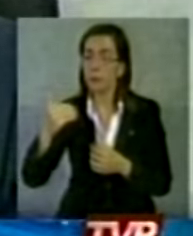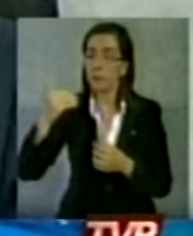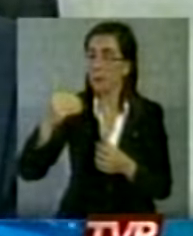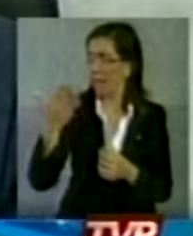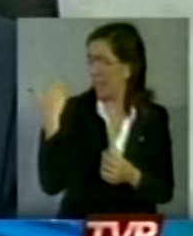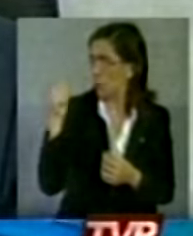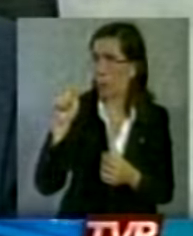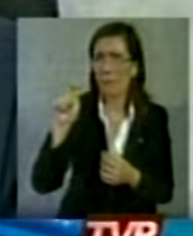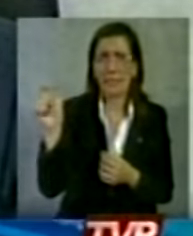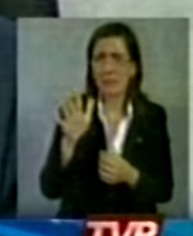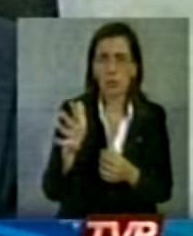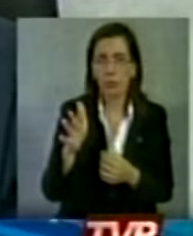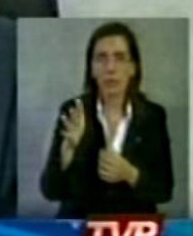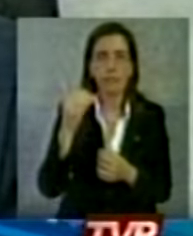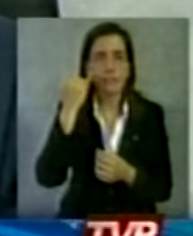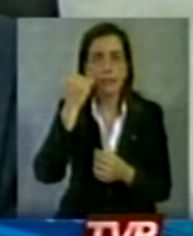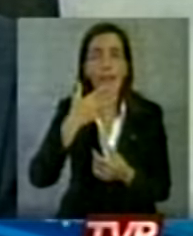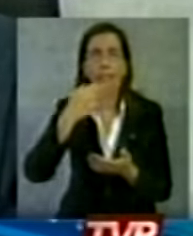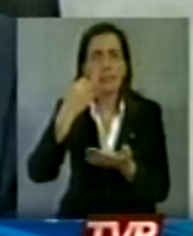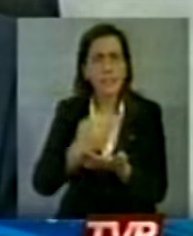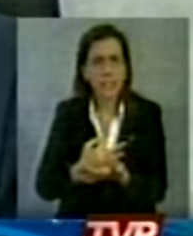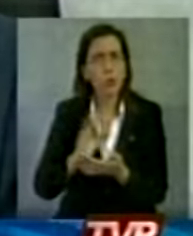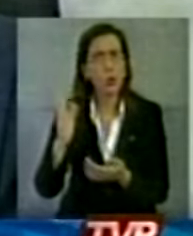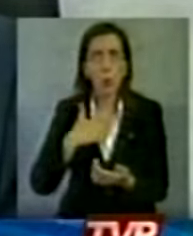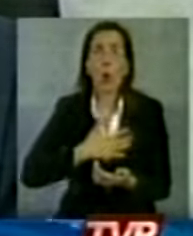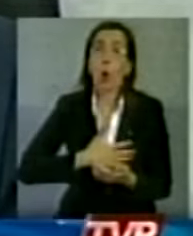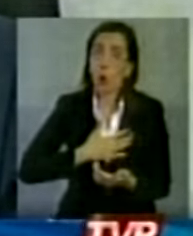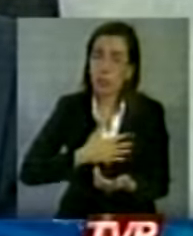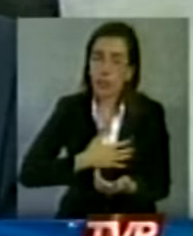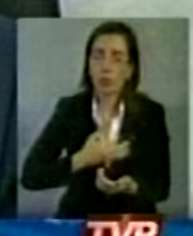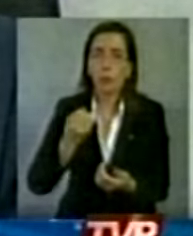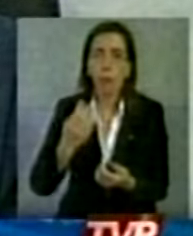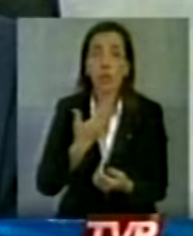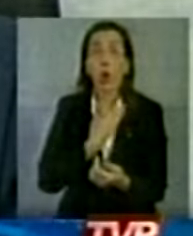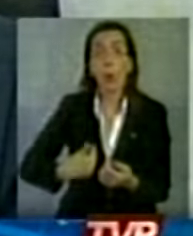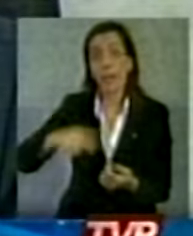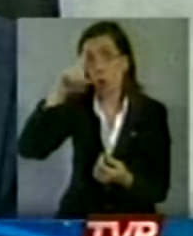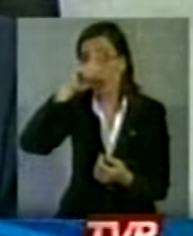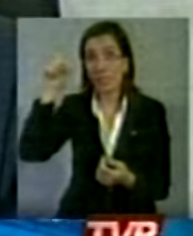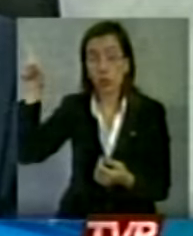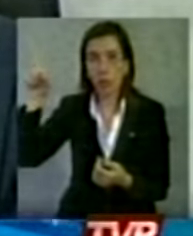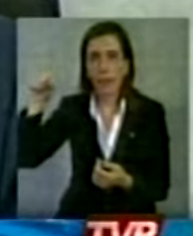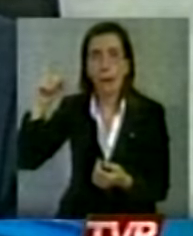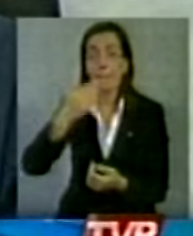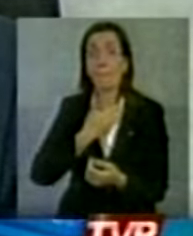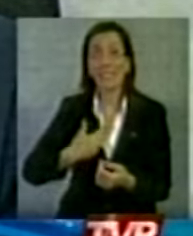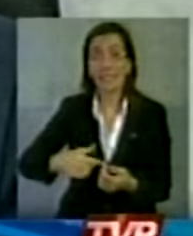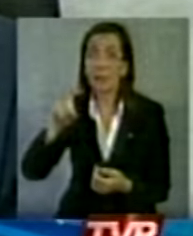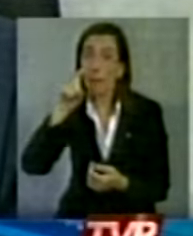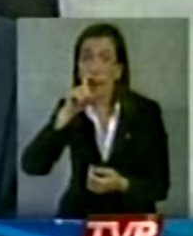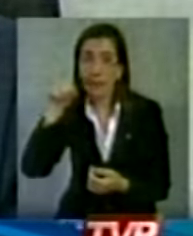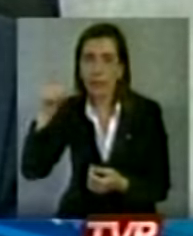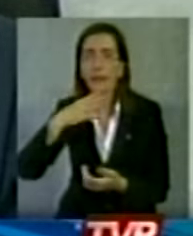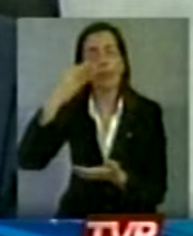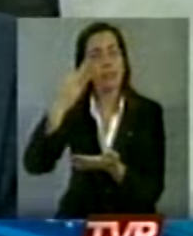mes, en una decisión que promovimos y celebramos, el Gobierno Nacional, el presidente Mauricio